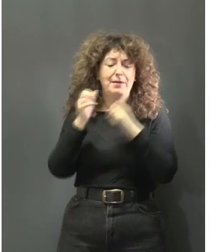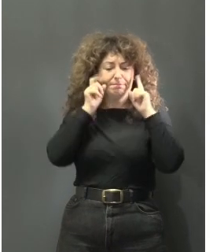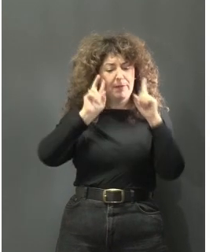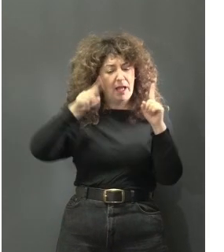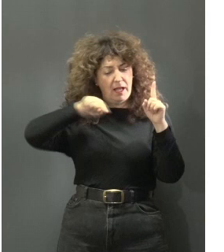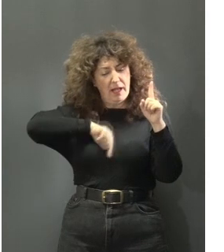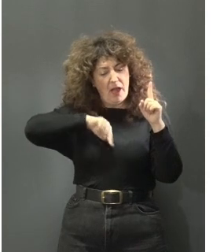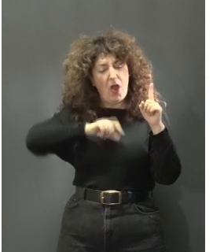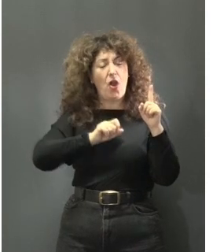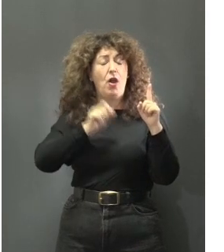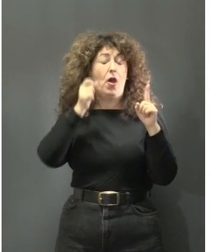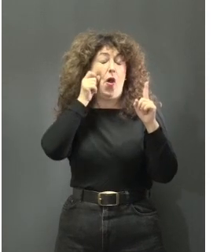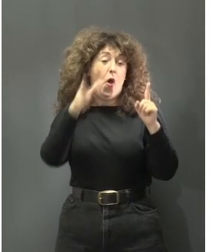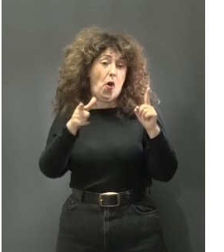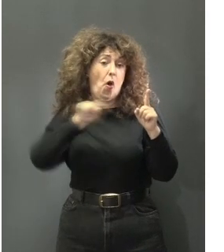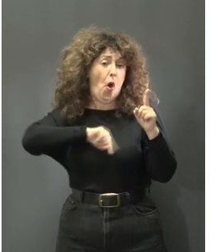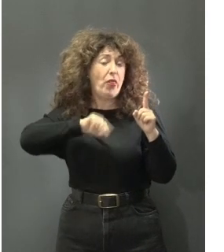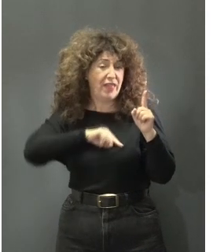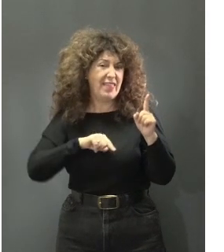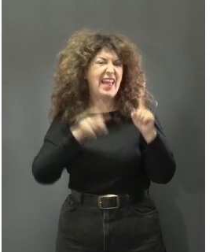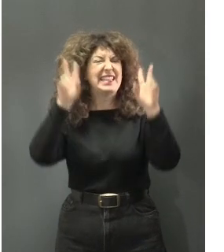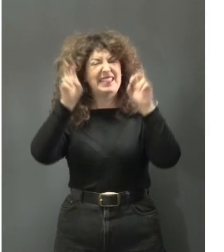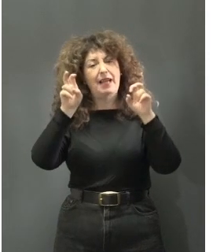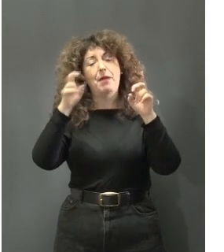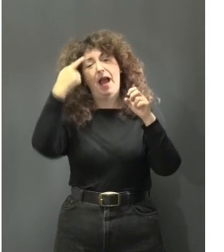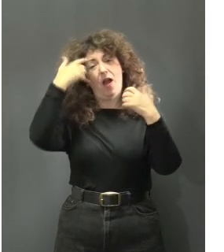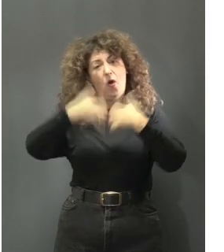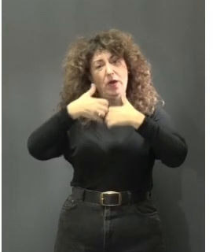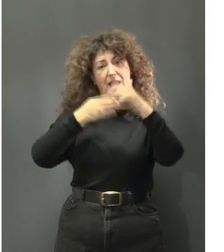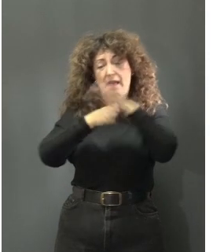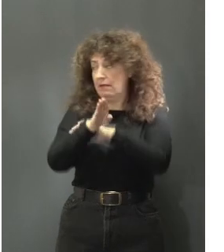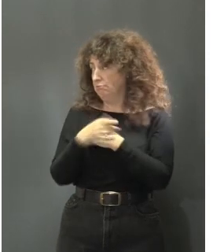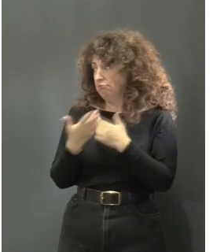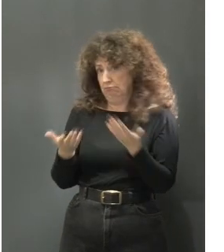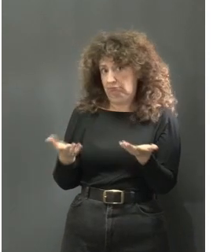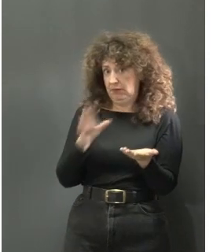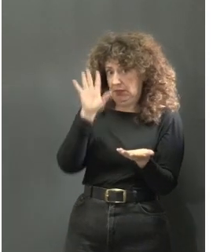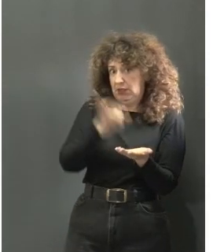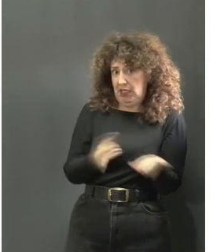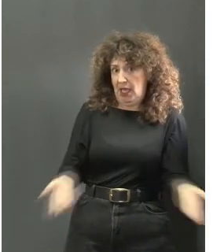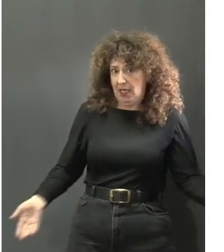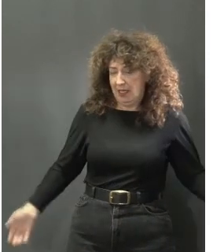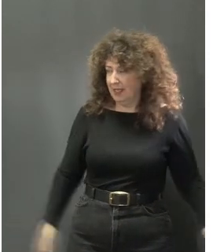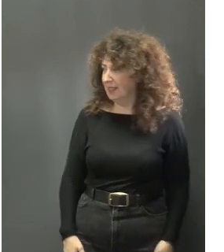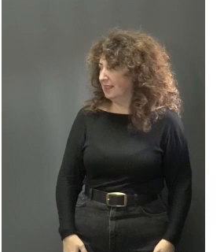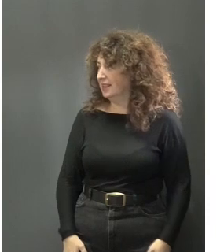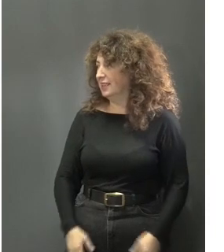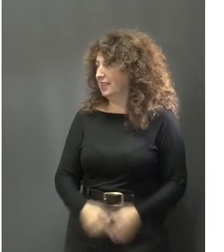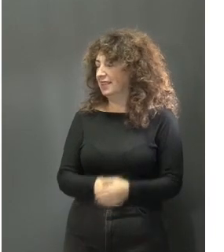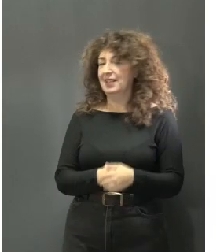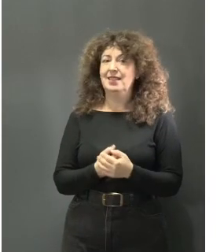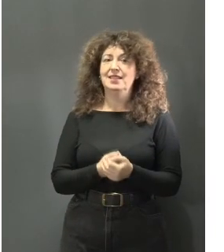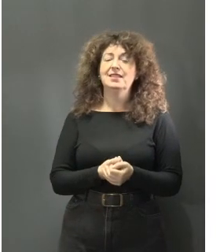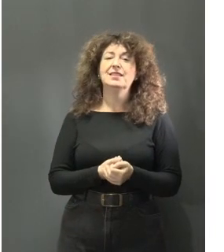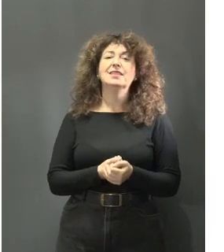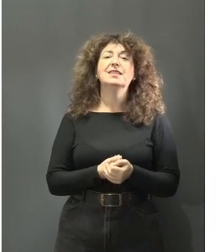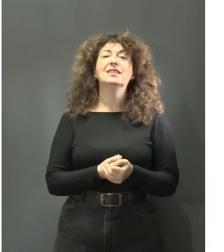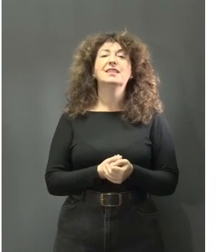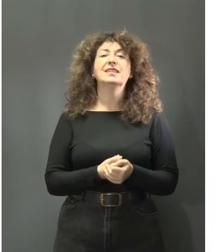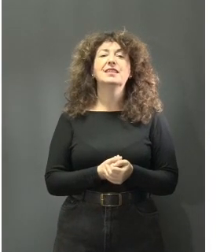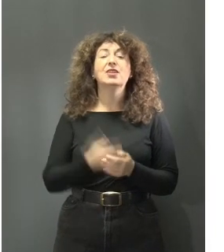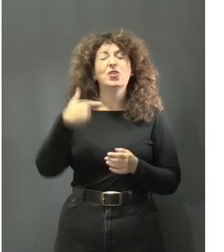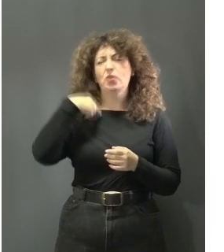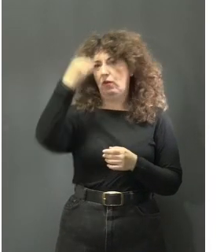cognitiva, porque, ¿no? Decías que sí, Lucía. Sí. Yo creo que